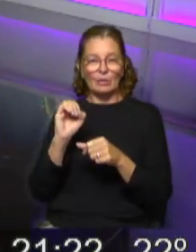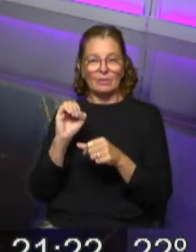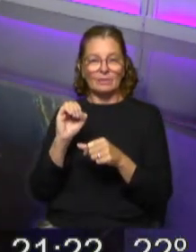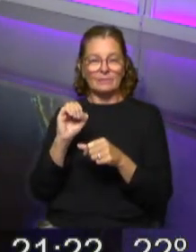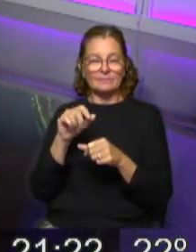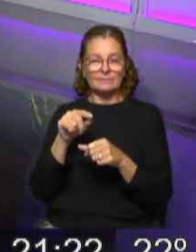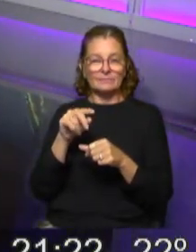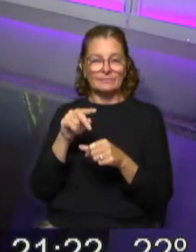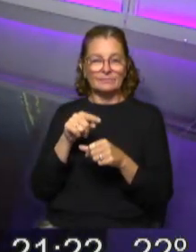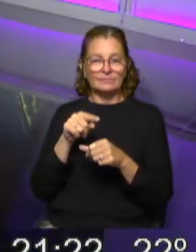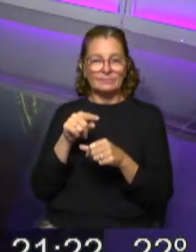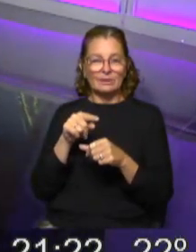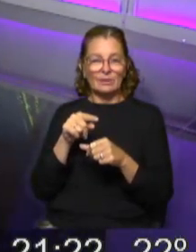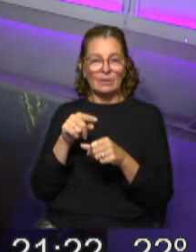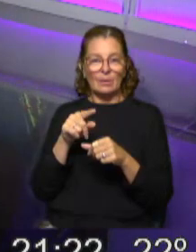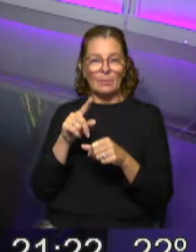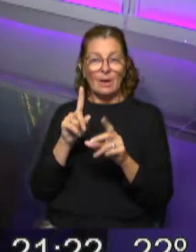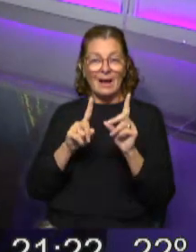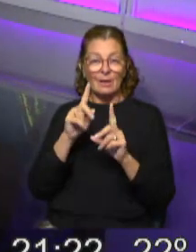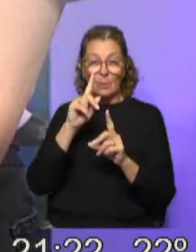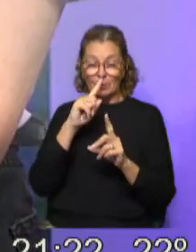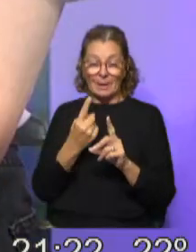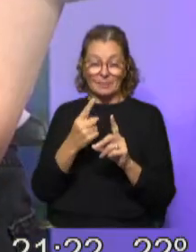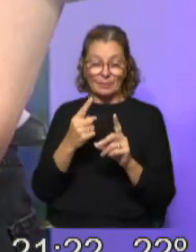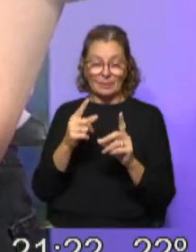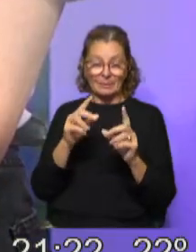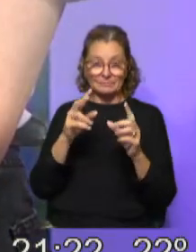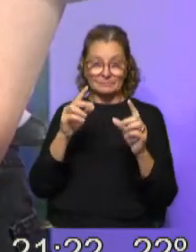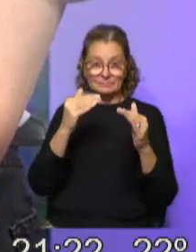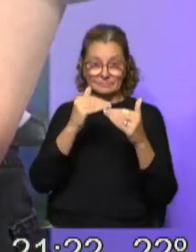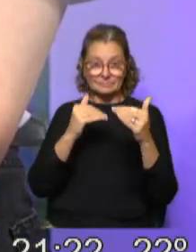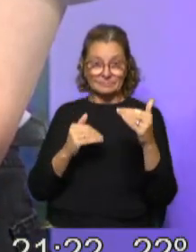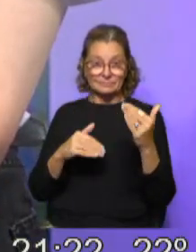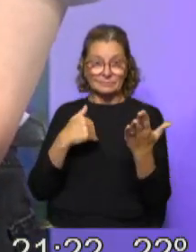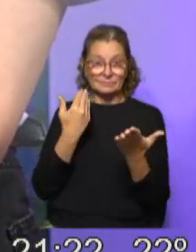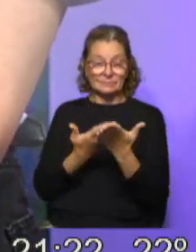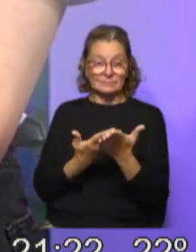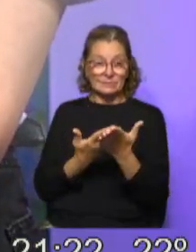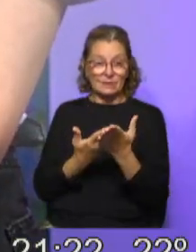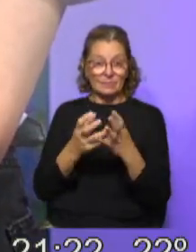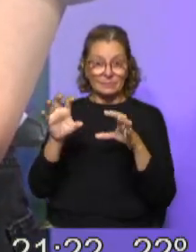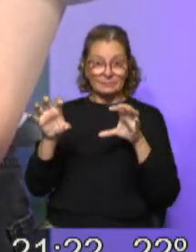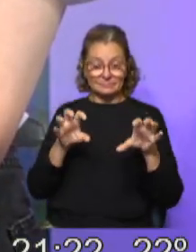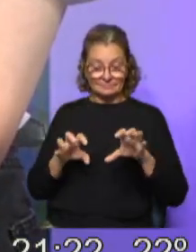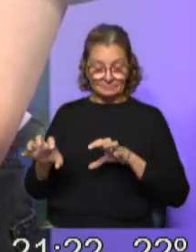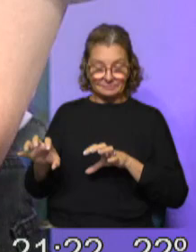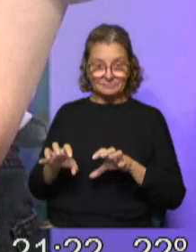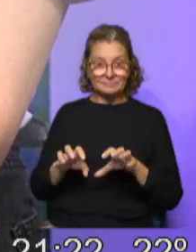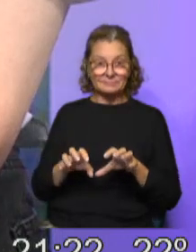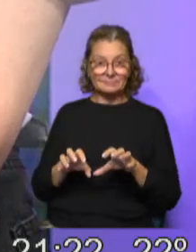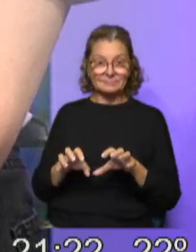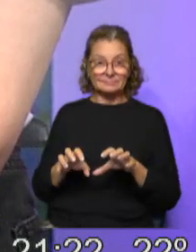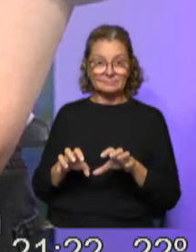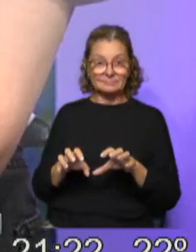que es un boceto muy rápido de la página, con una propuesta de viñetas